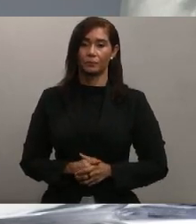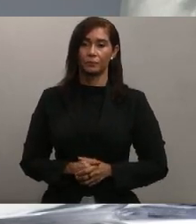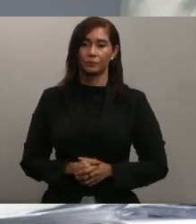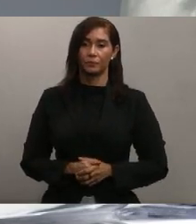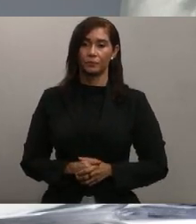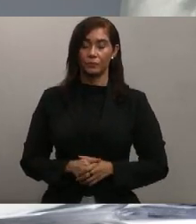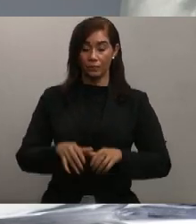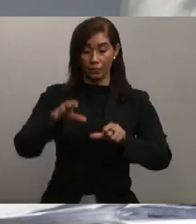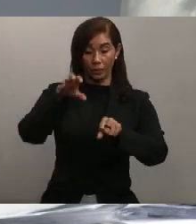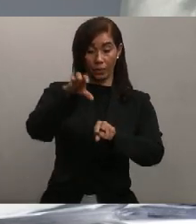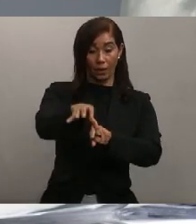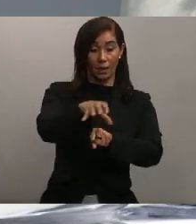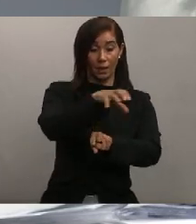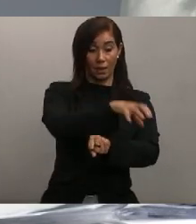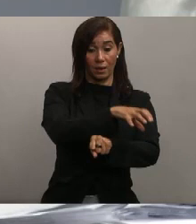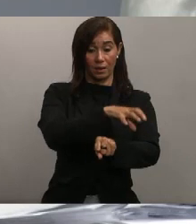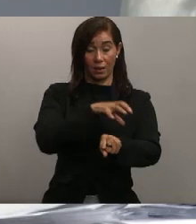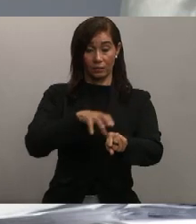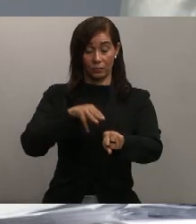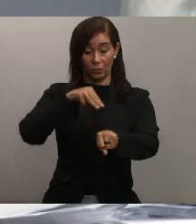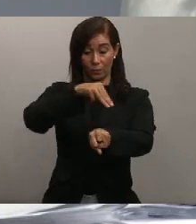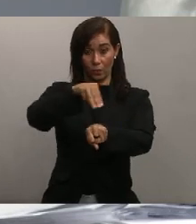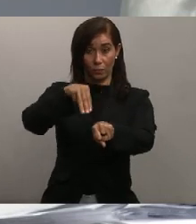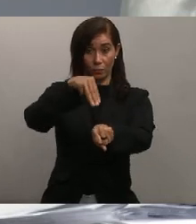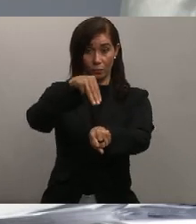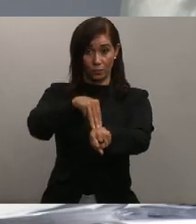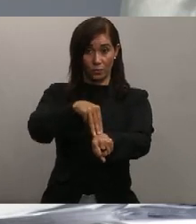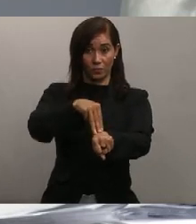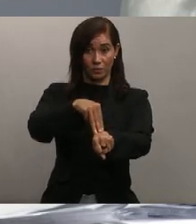La distribución según municipio: